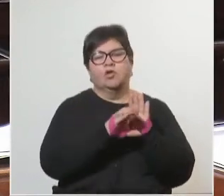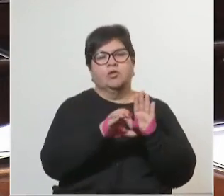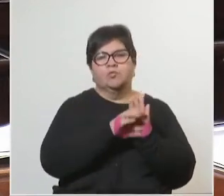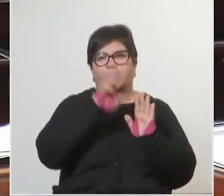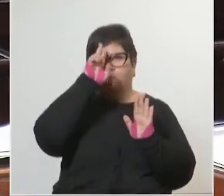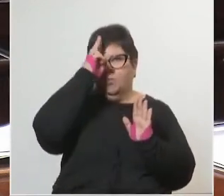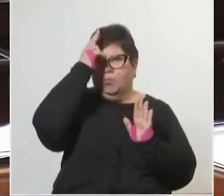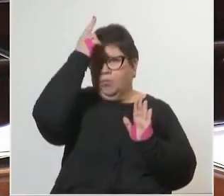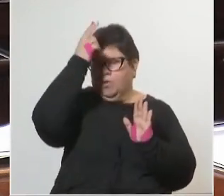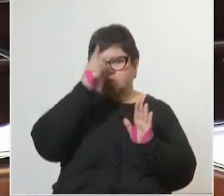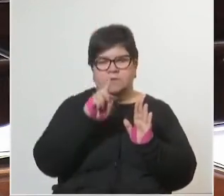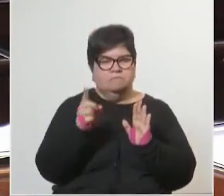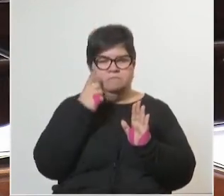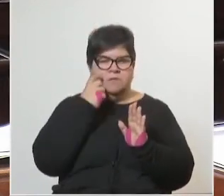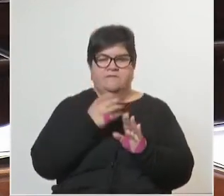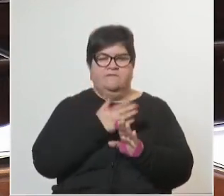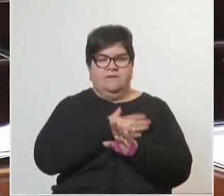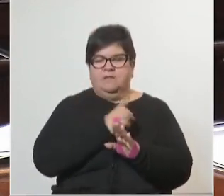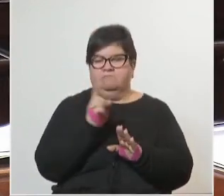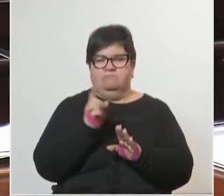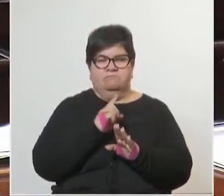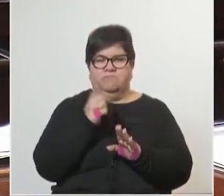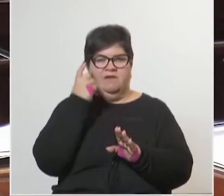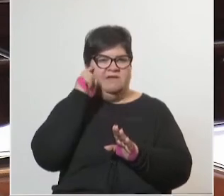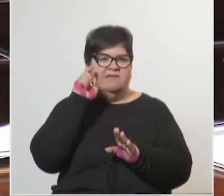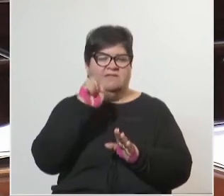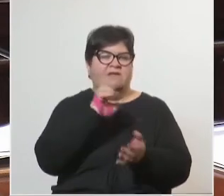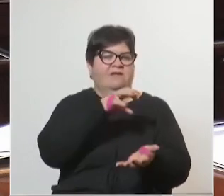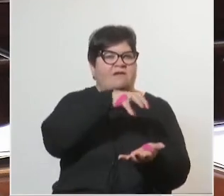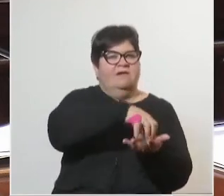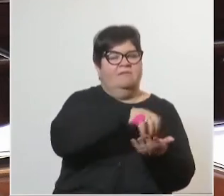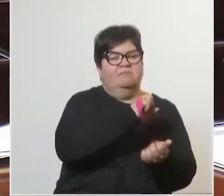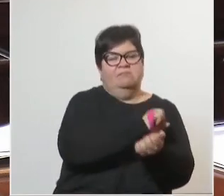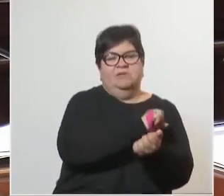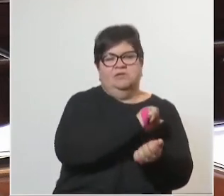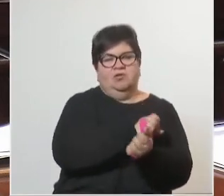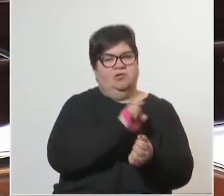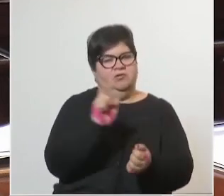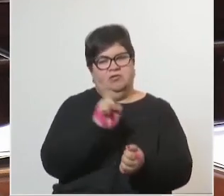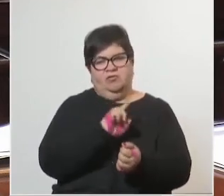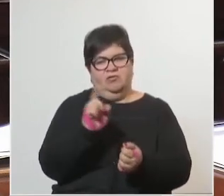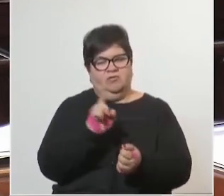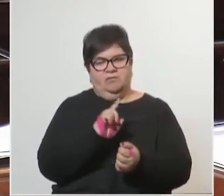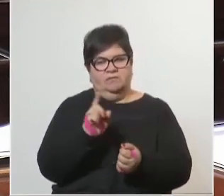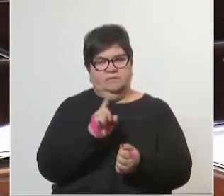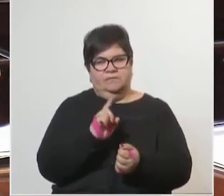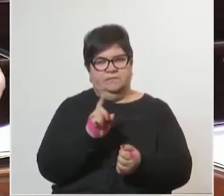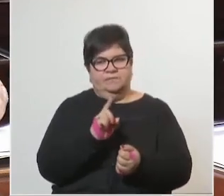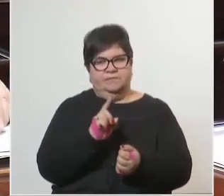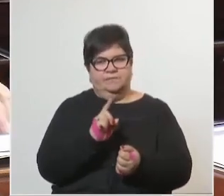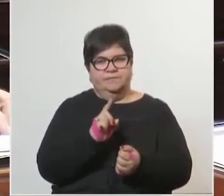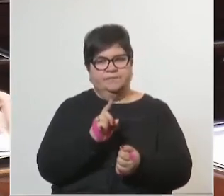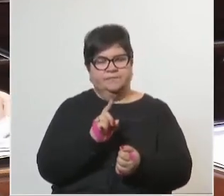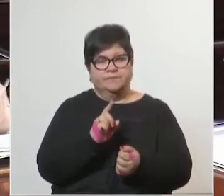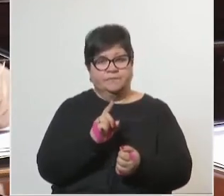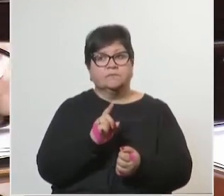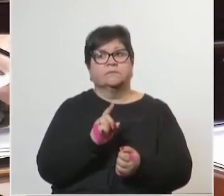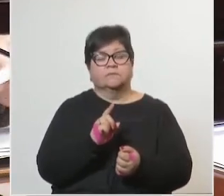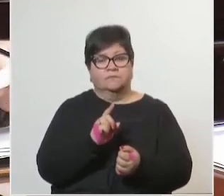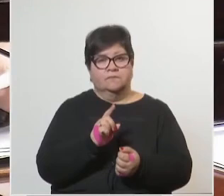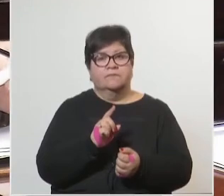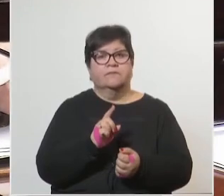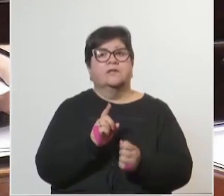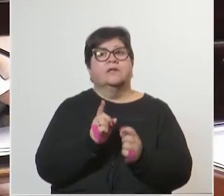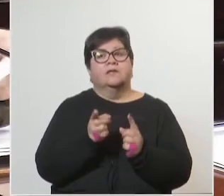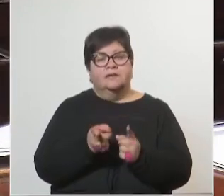no prevé que ese sea el espíritu con el que se deba privar a alguien de la libertad. Y yo diría que más